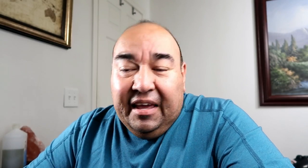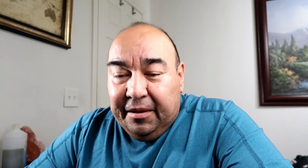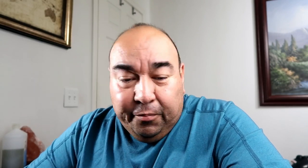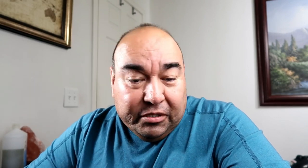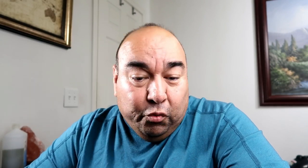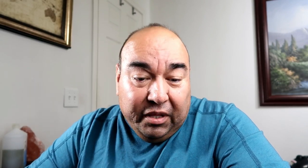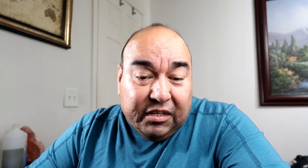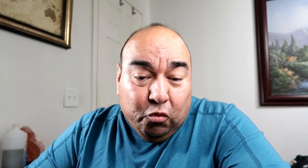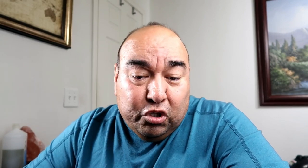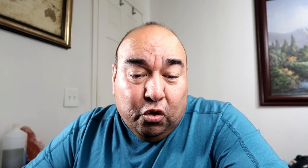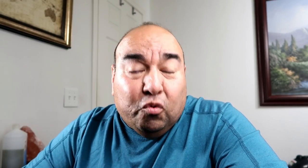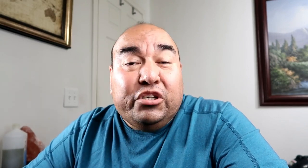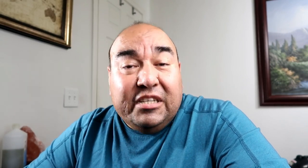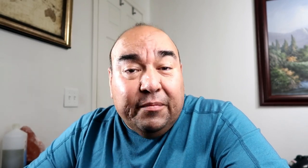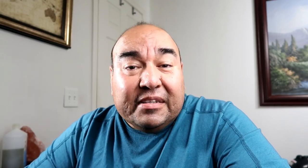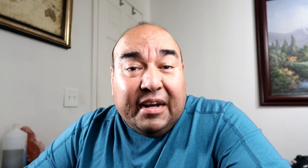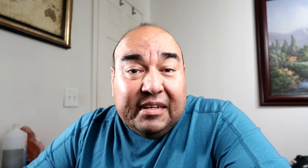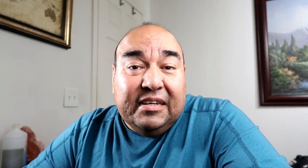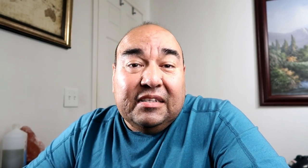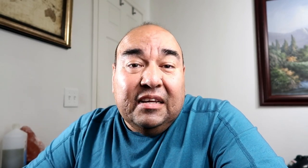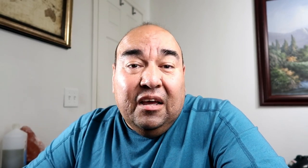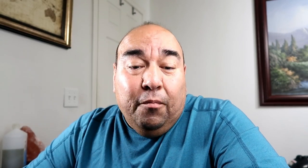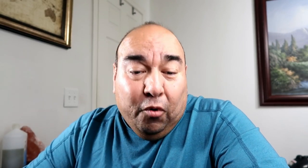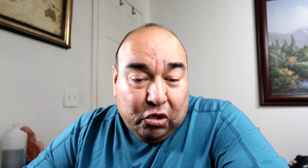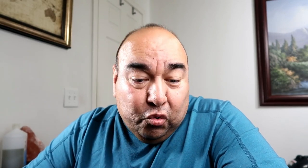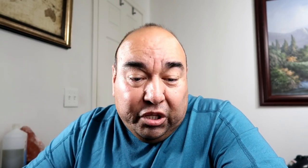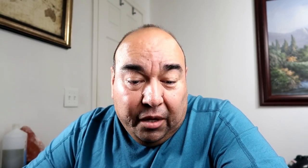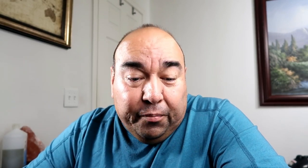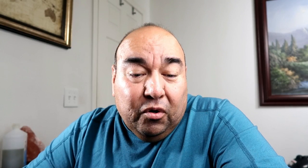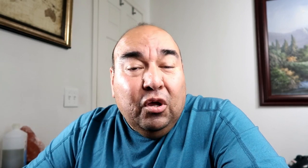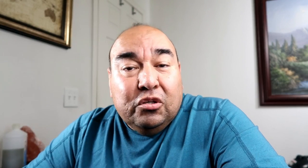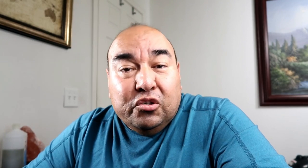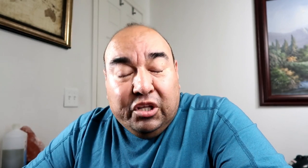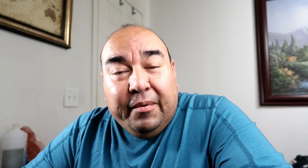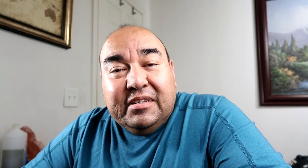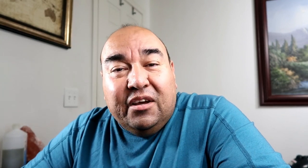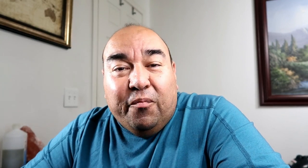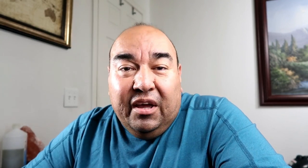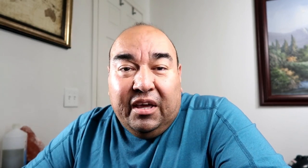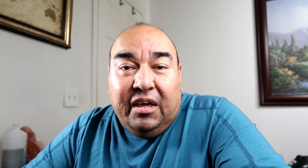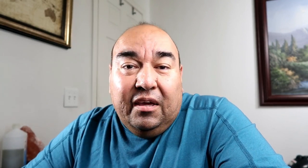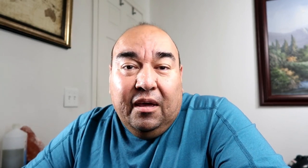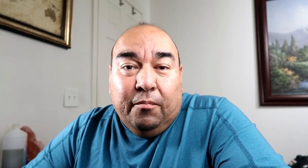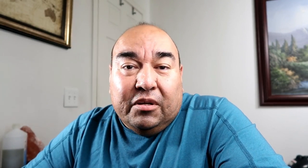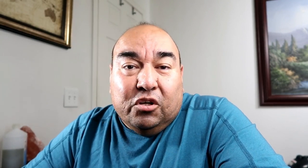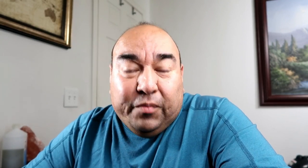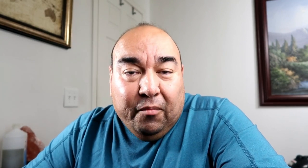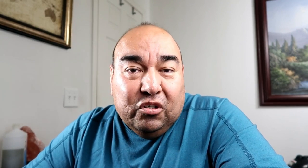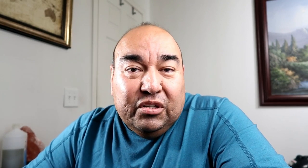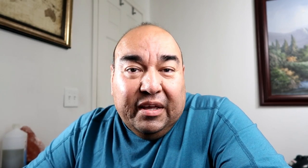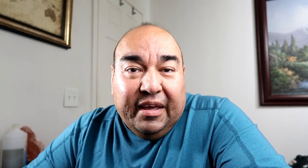que, pues cuídense mucho, muchísimas gracias por su tiempo, suscríbanse